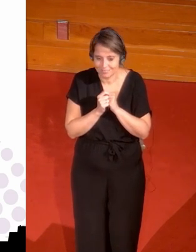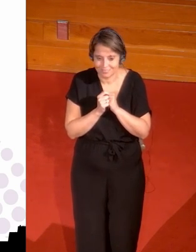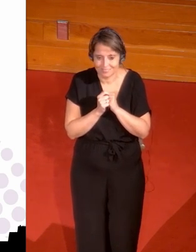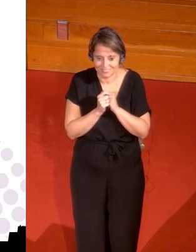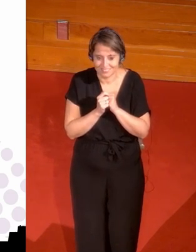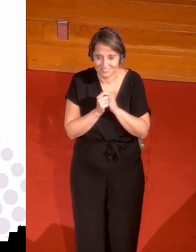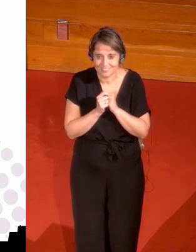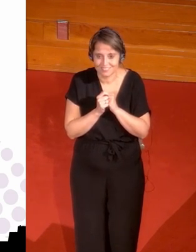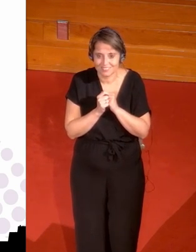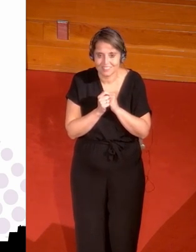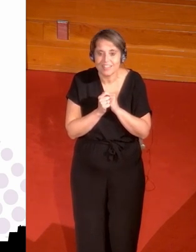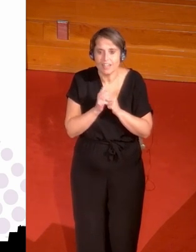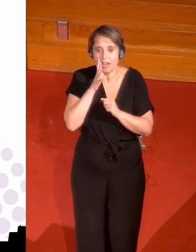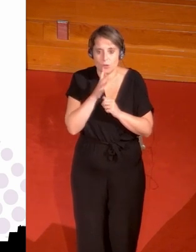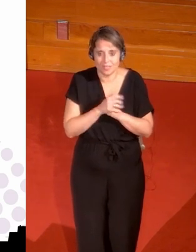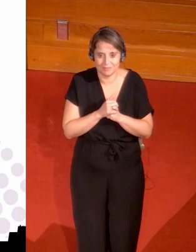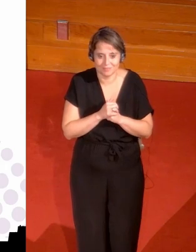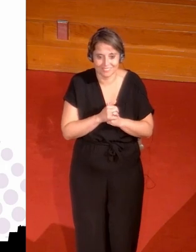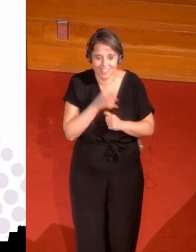botón No